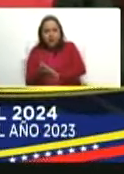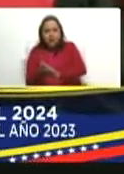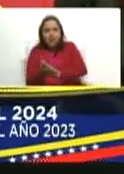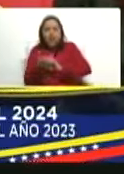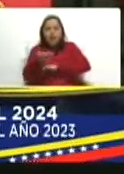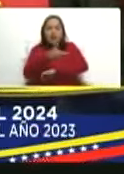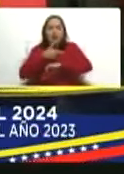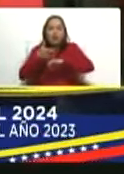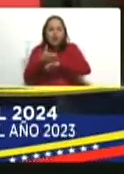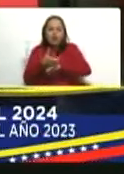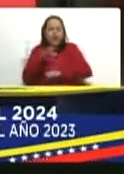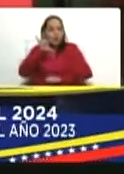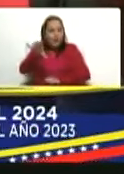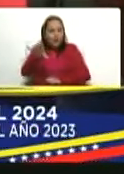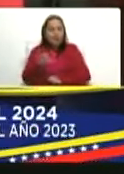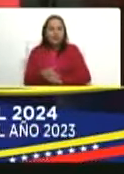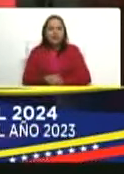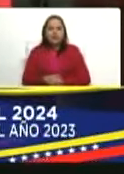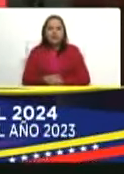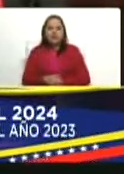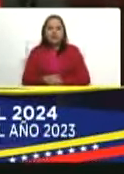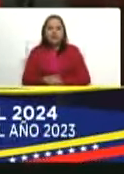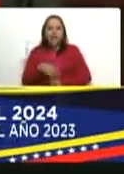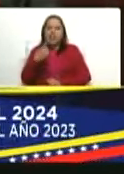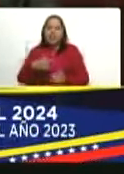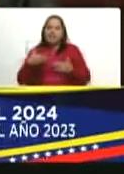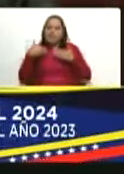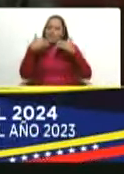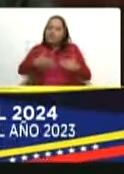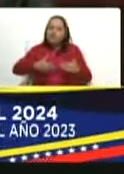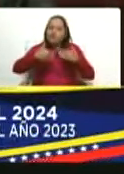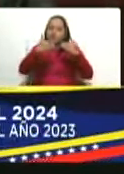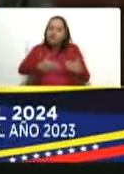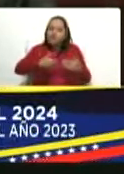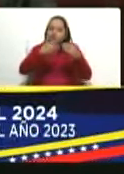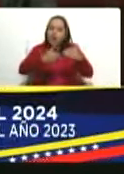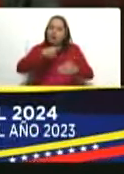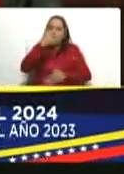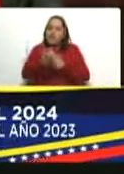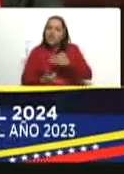Estado. Hay que avanzar en nuestro proyecto,